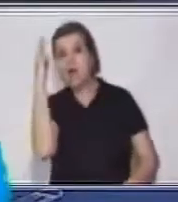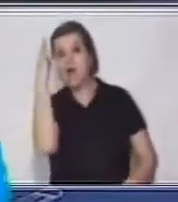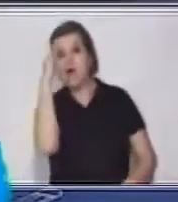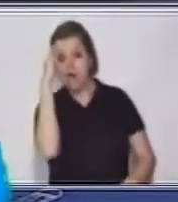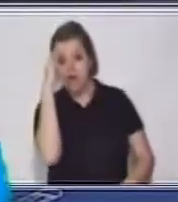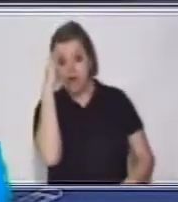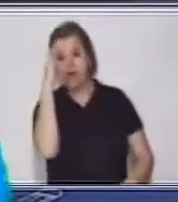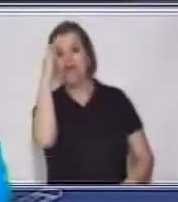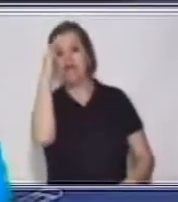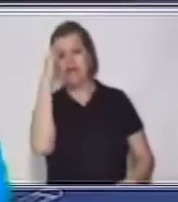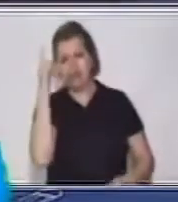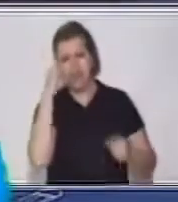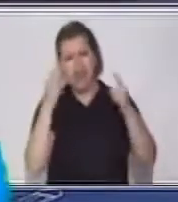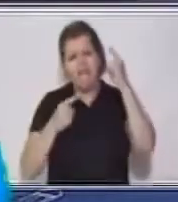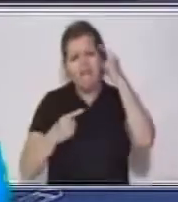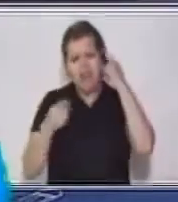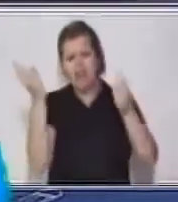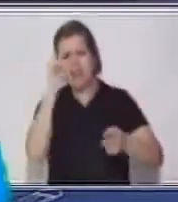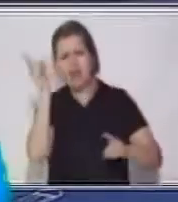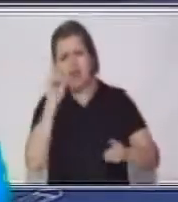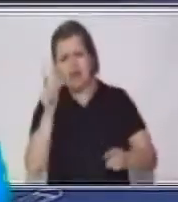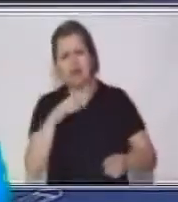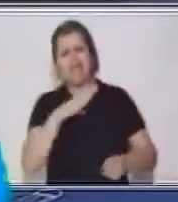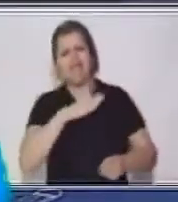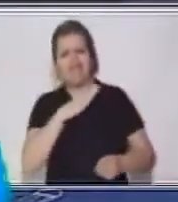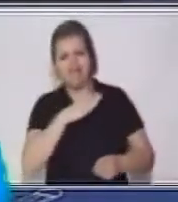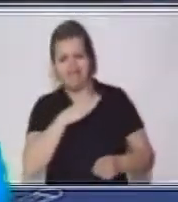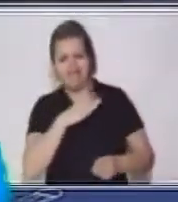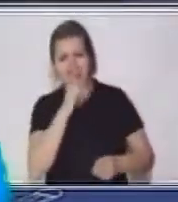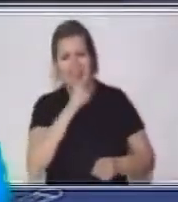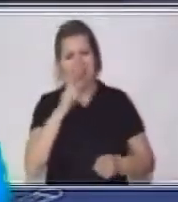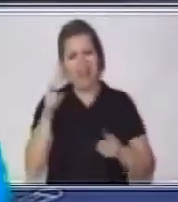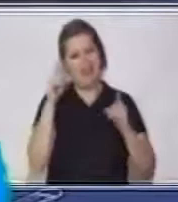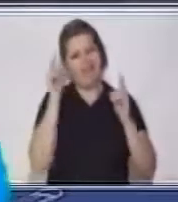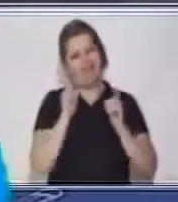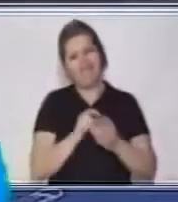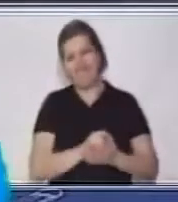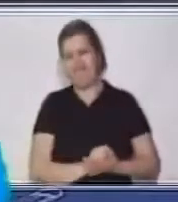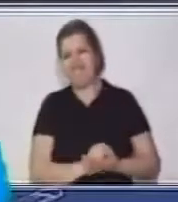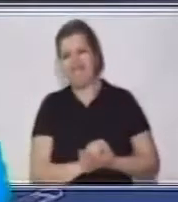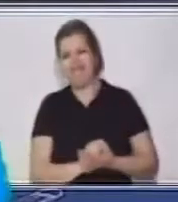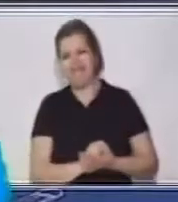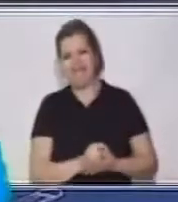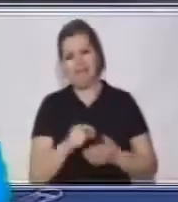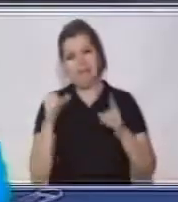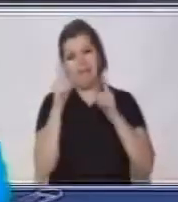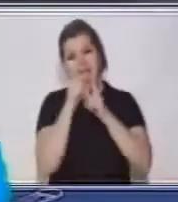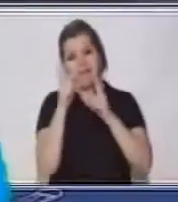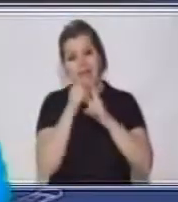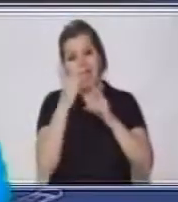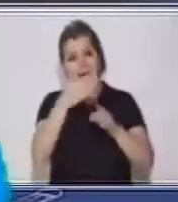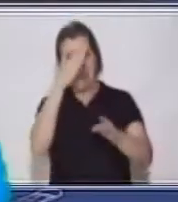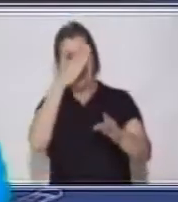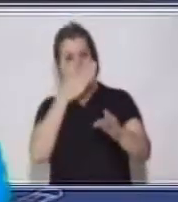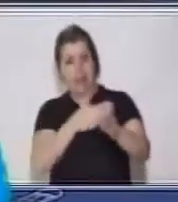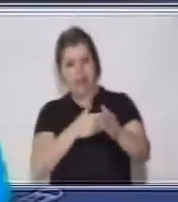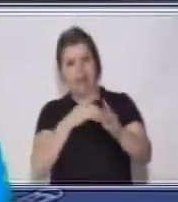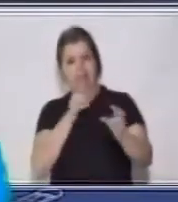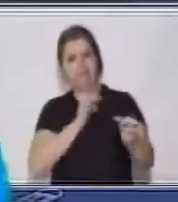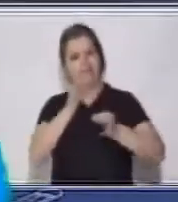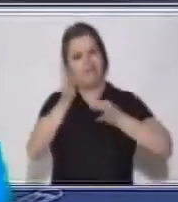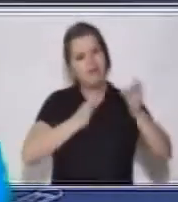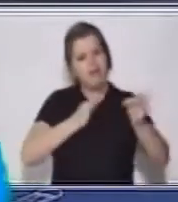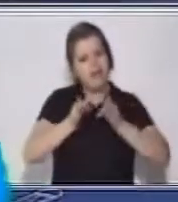de dónde entonces va a provenir cada una de ellas. Antes de explicar qué es la morfología, para mí es muy importante que